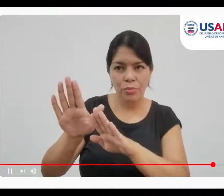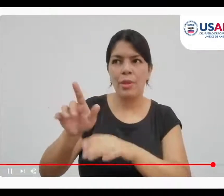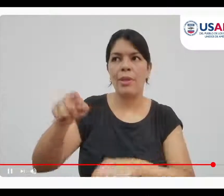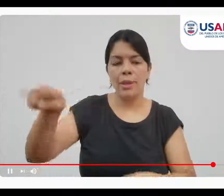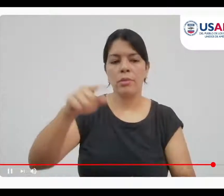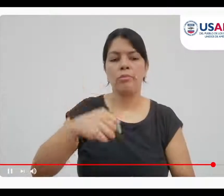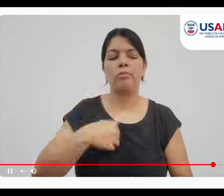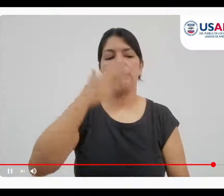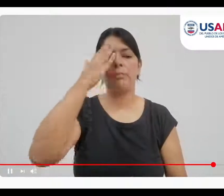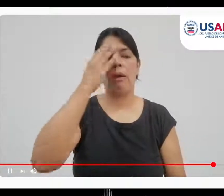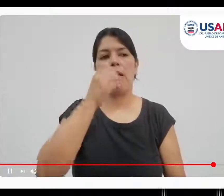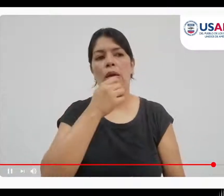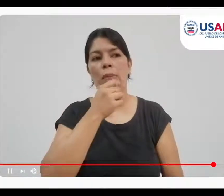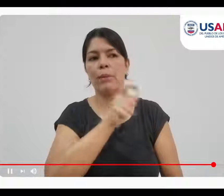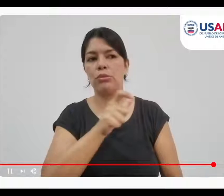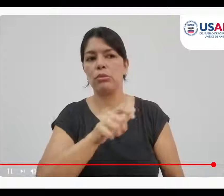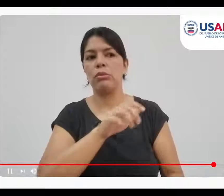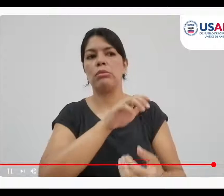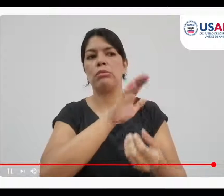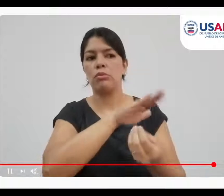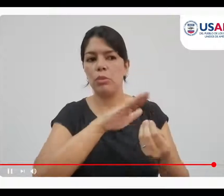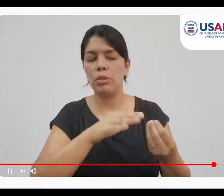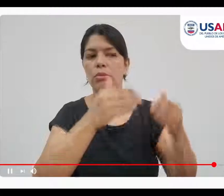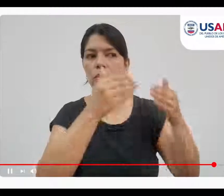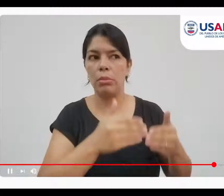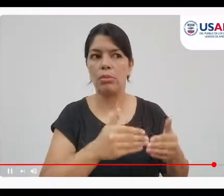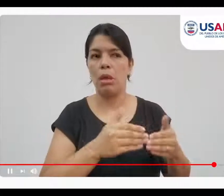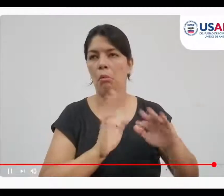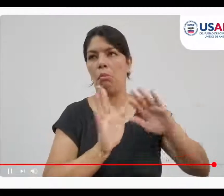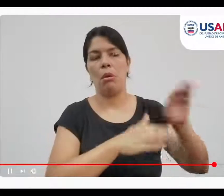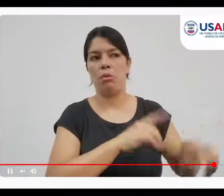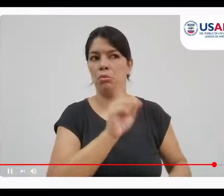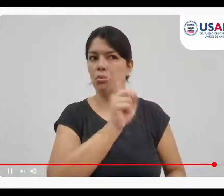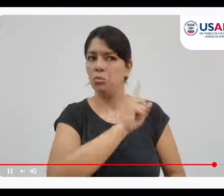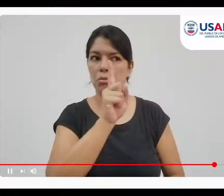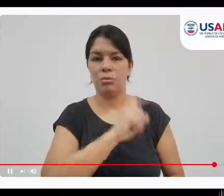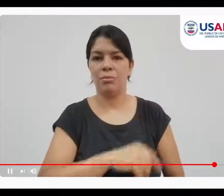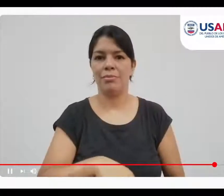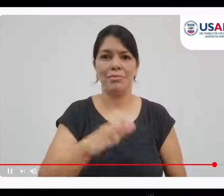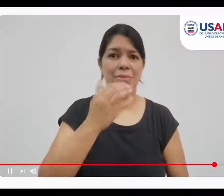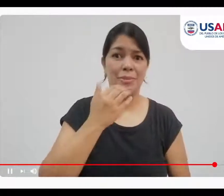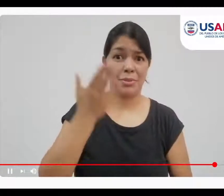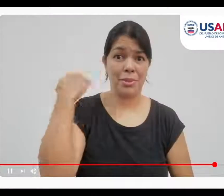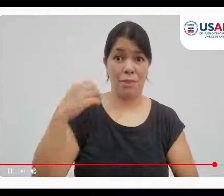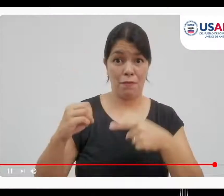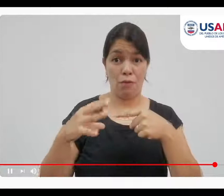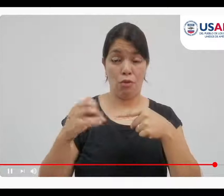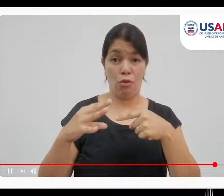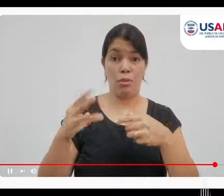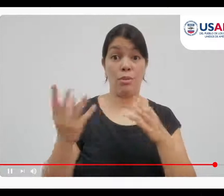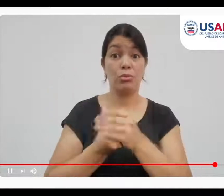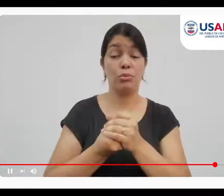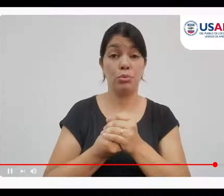políticos, a la población con discapacidad tienen que verla. O sea, que ya los alcaldes, como en el foro que se hizo de